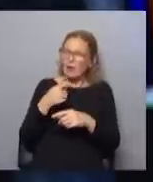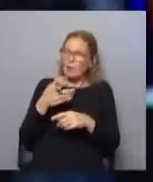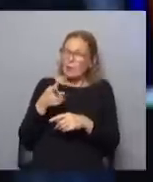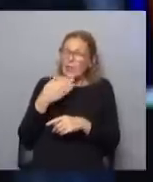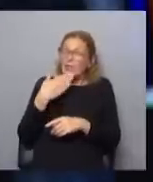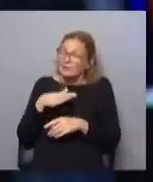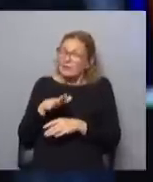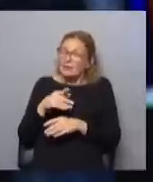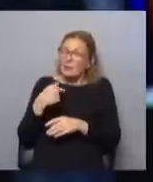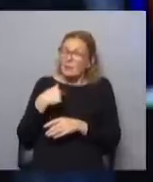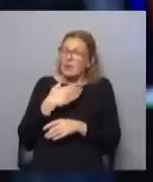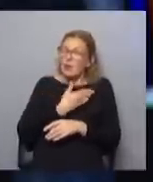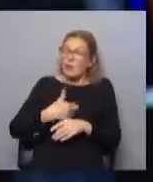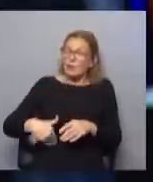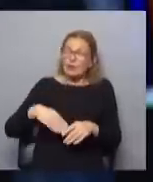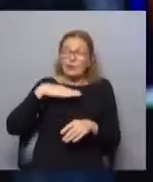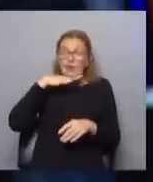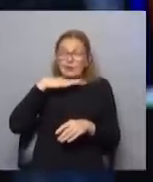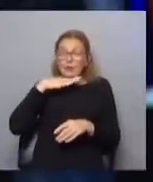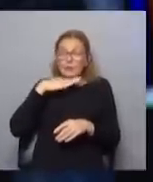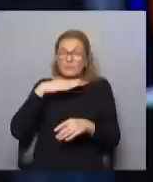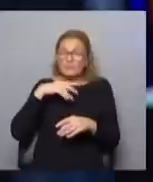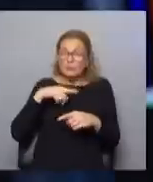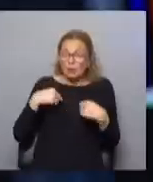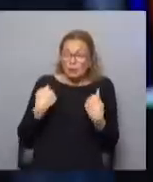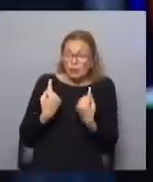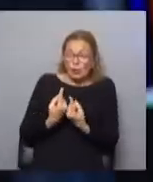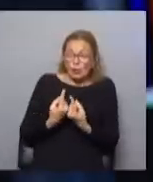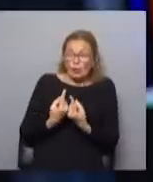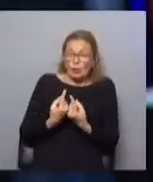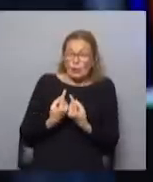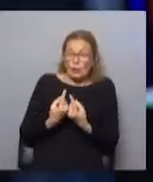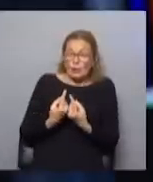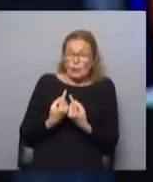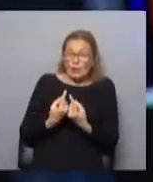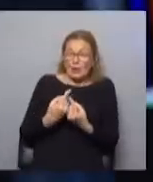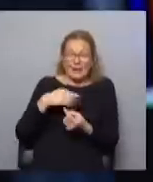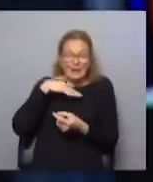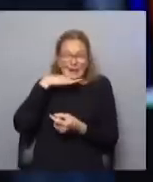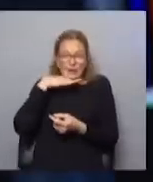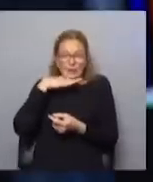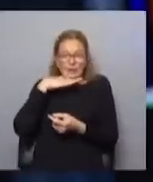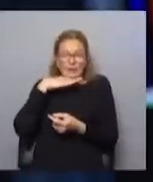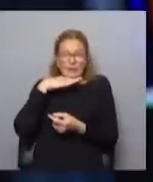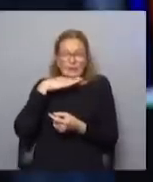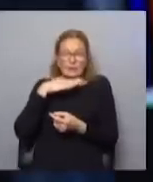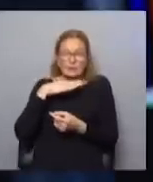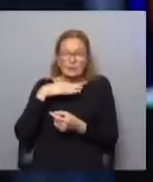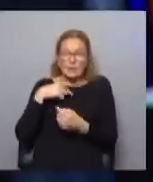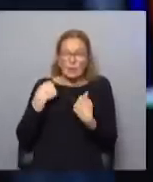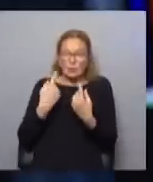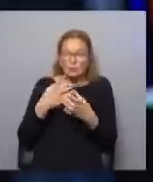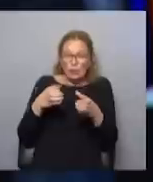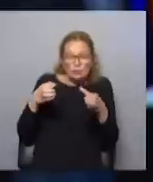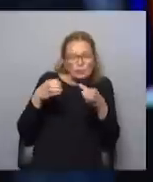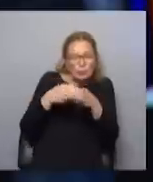que mi gobierno en canelones nuestra nuestra fortaleza en canelones tiene mucho que ver con la